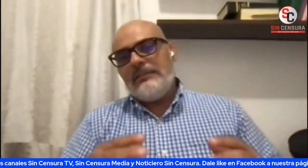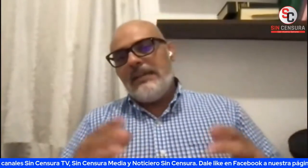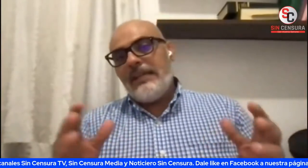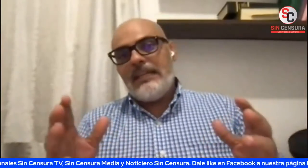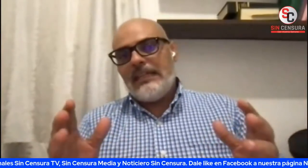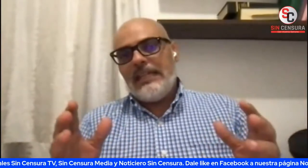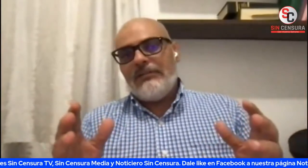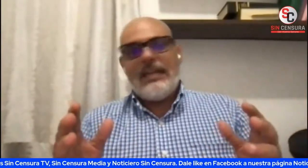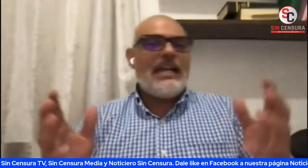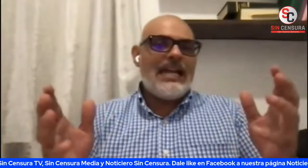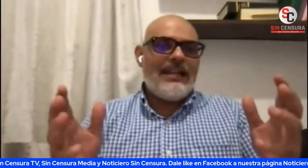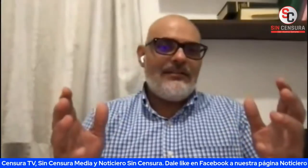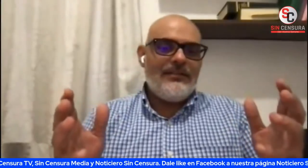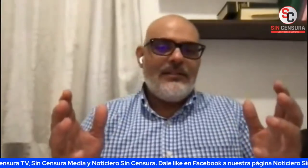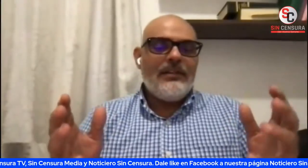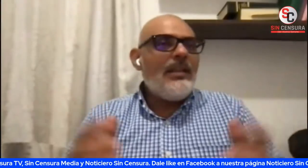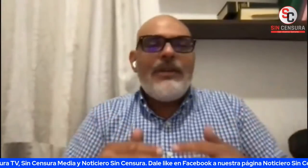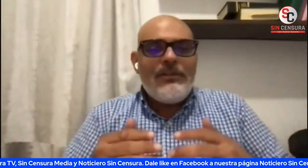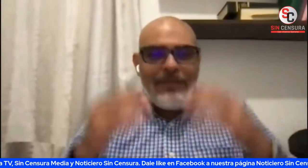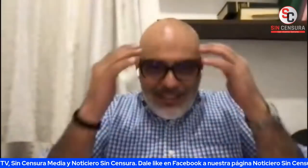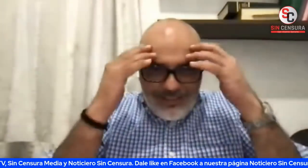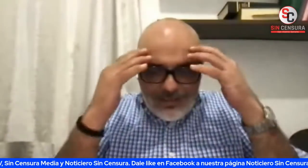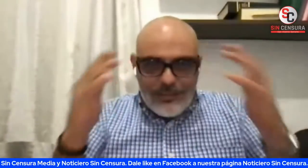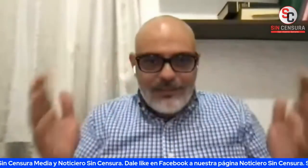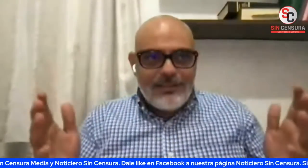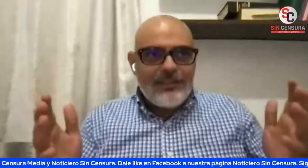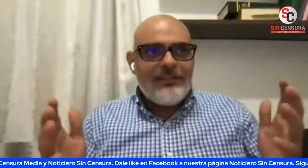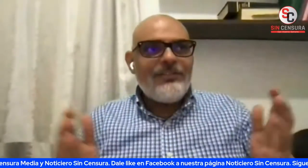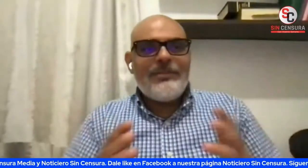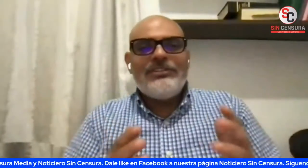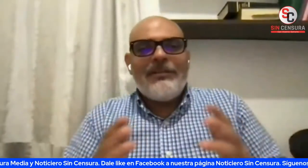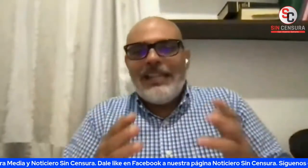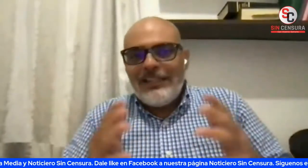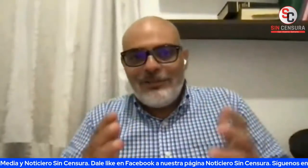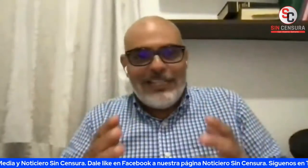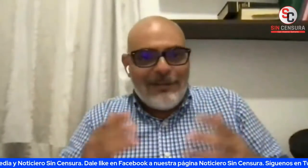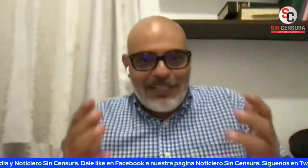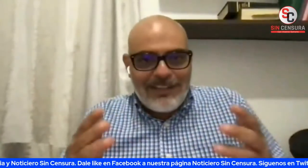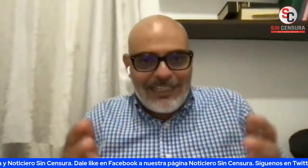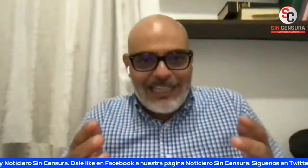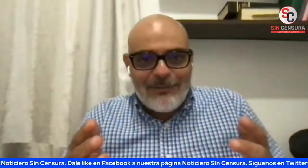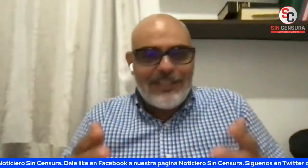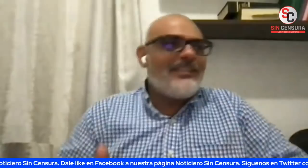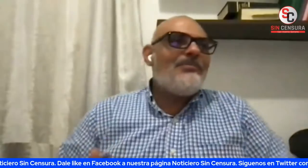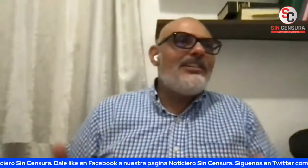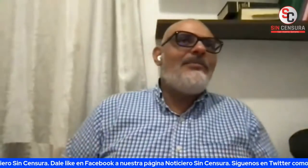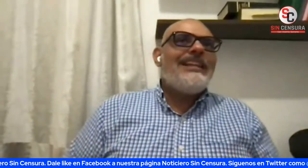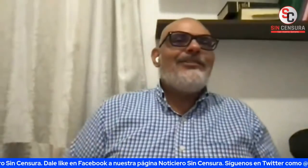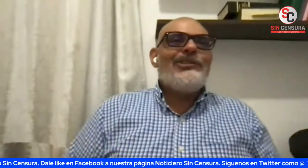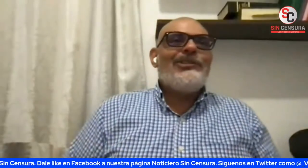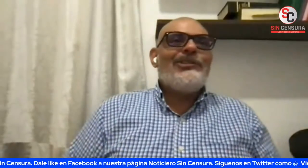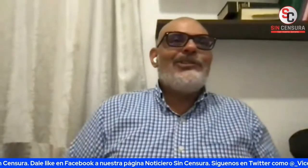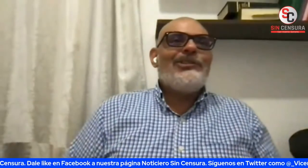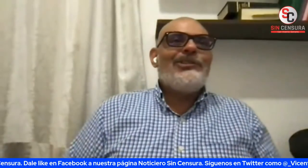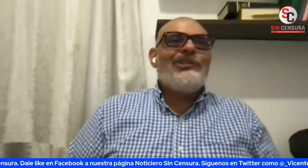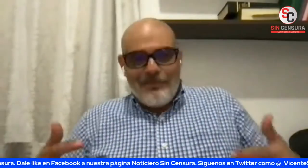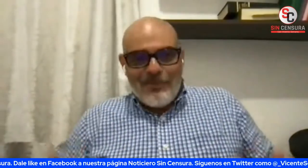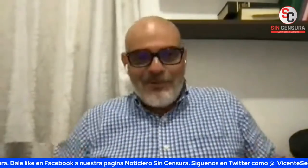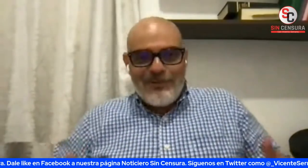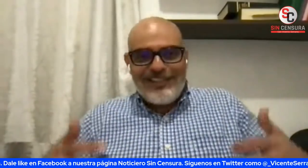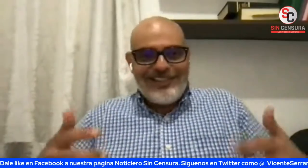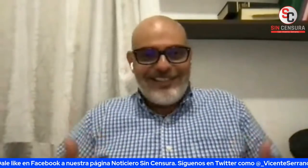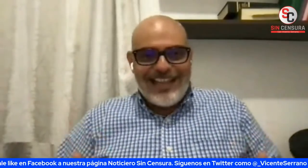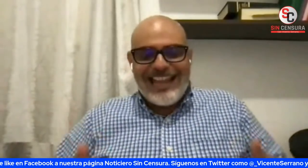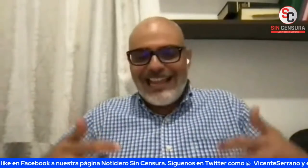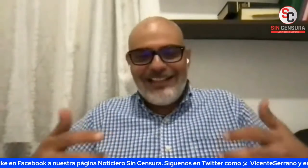es la beca de Claudia. Y bueno, a ver, no estamos hablando de la beca de Claudia, estamos hablando de